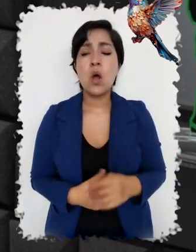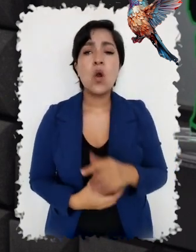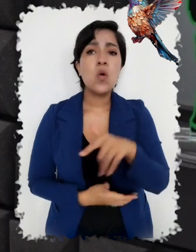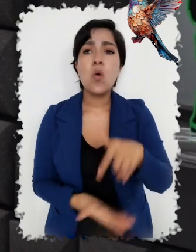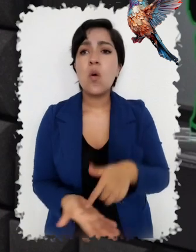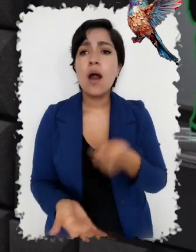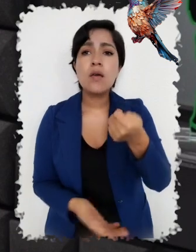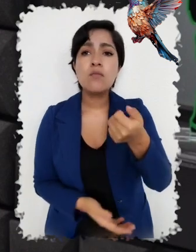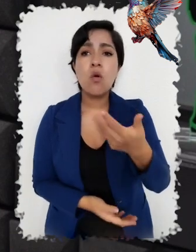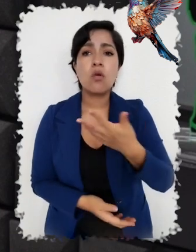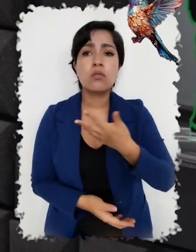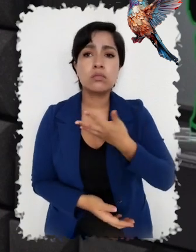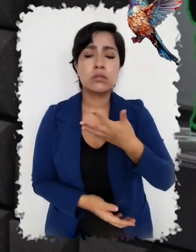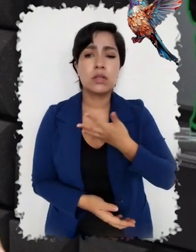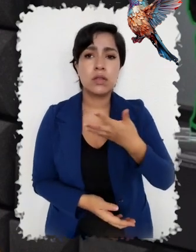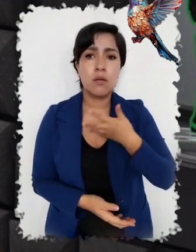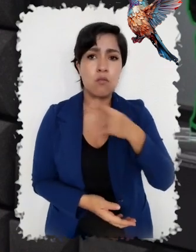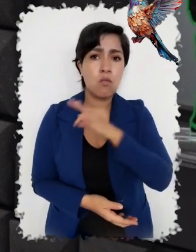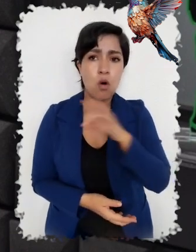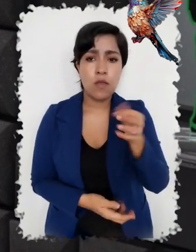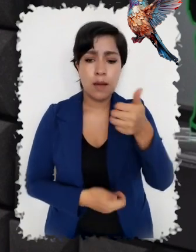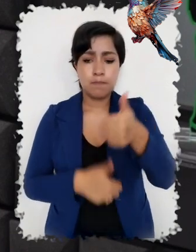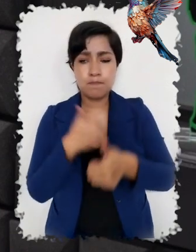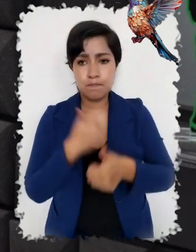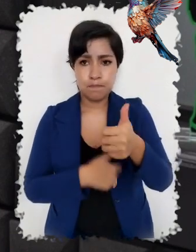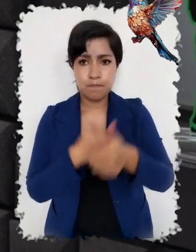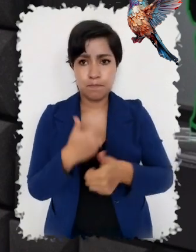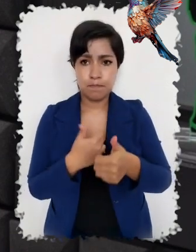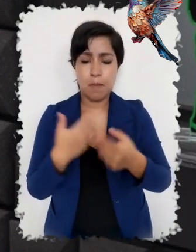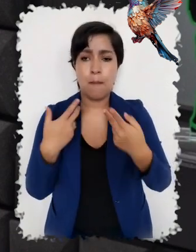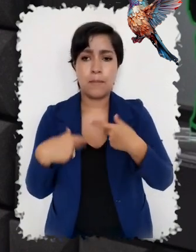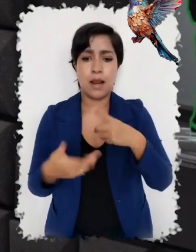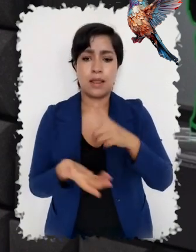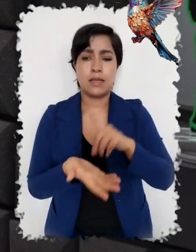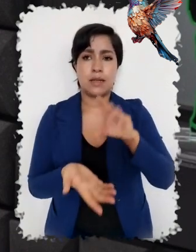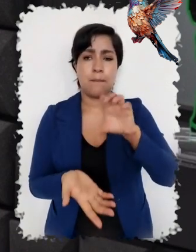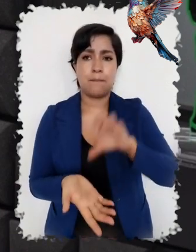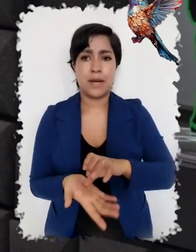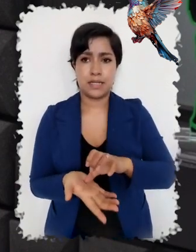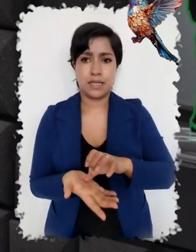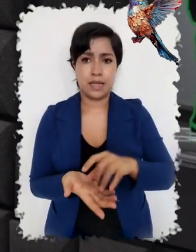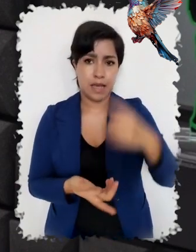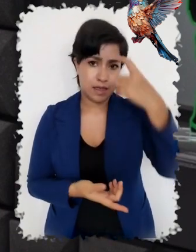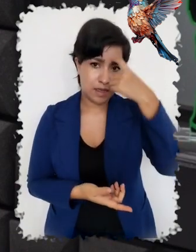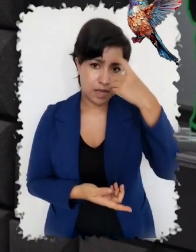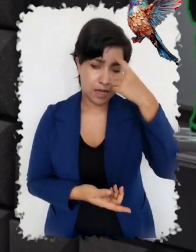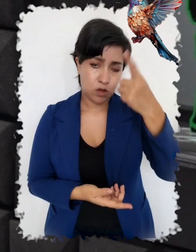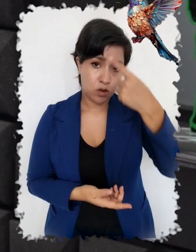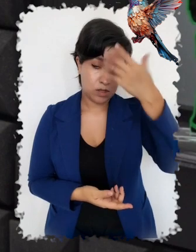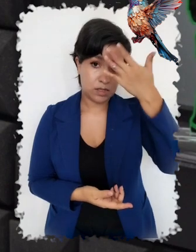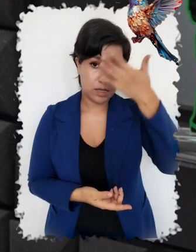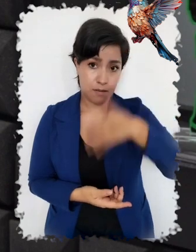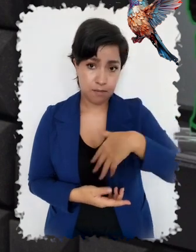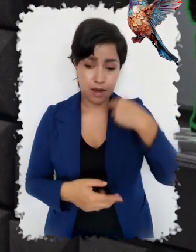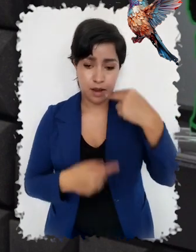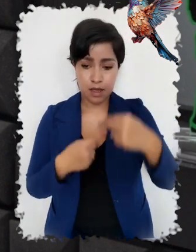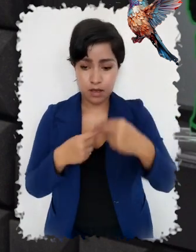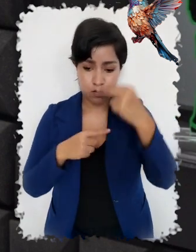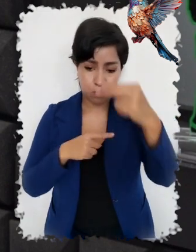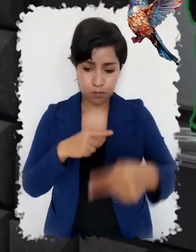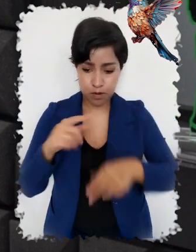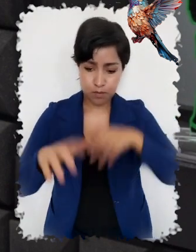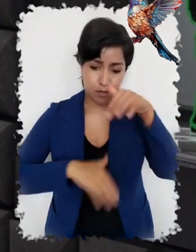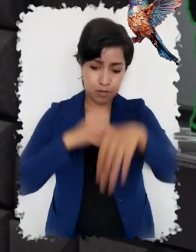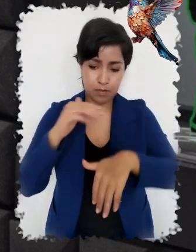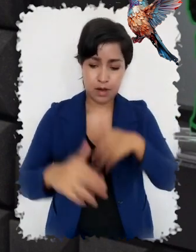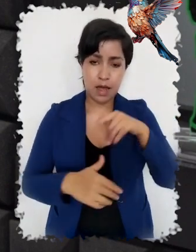muy reducidas las oportunidades que se dan de entrenamiento para las personas con discapacidad intelectual Nosotros sabemos que la natación en en